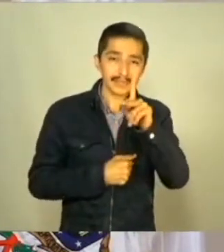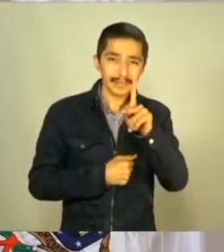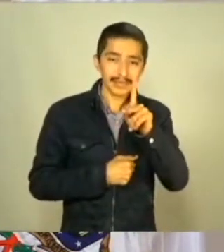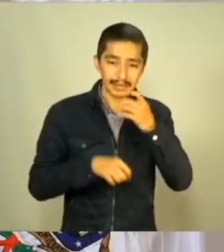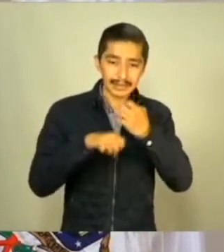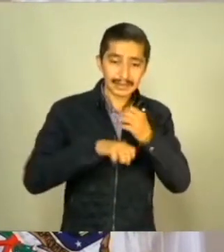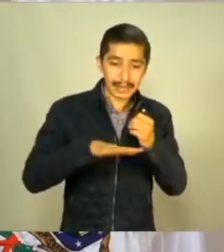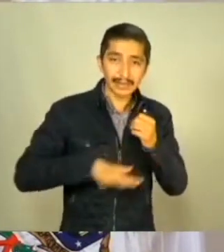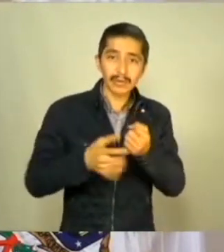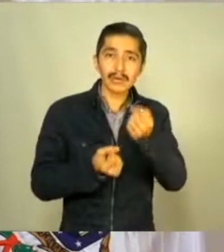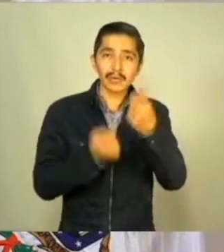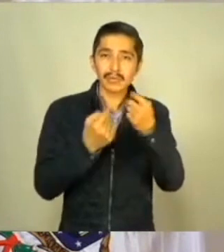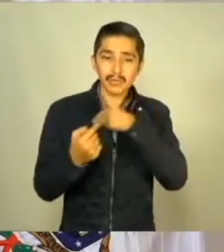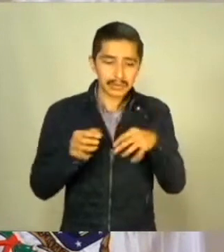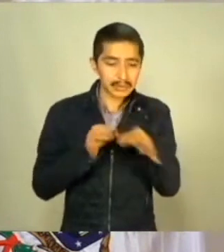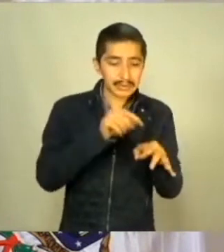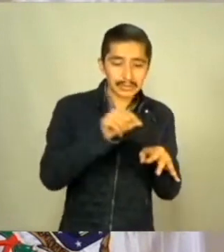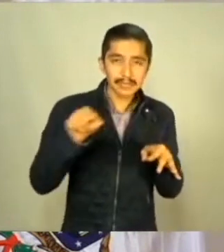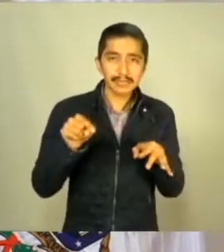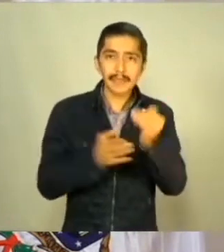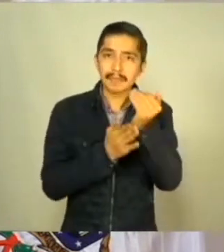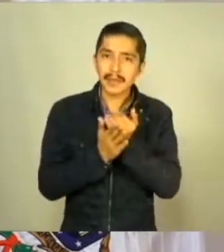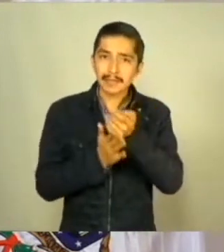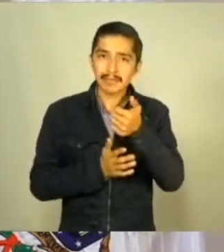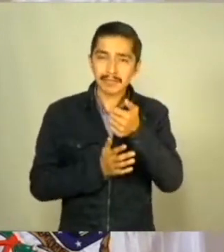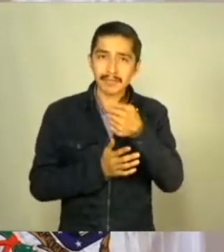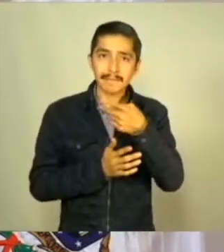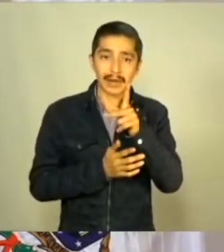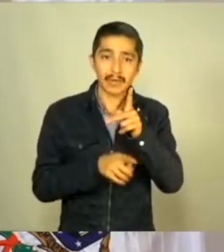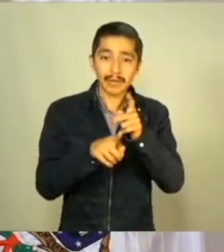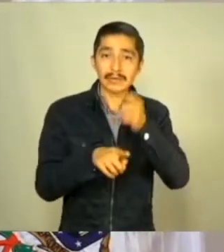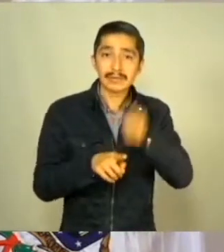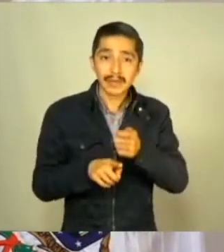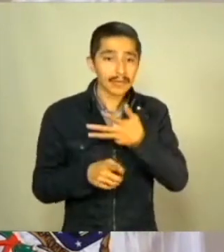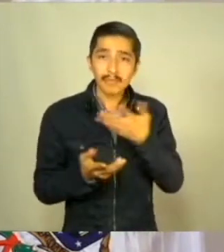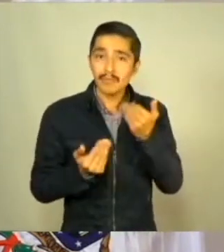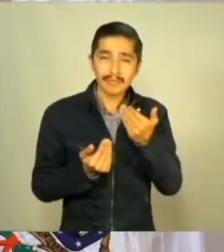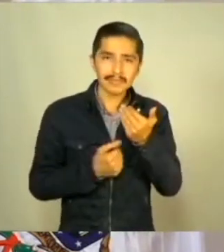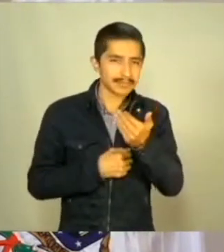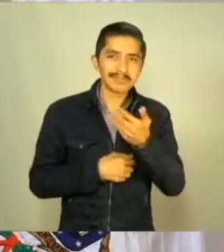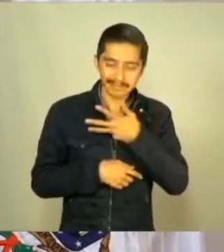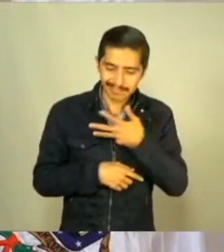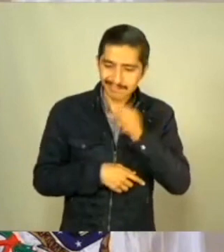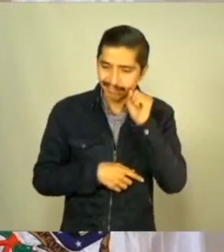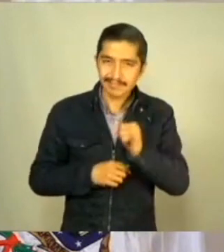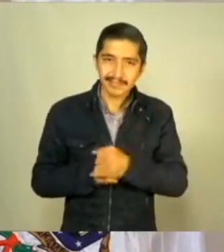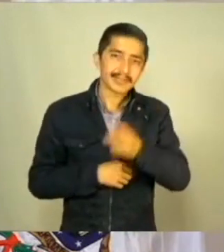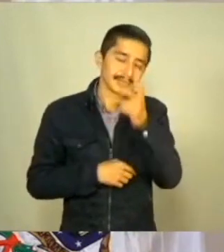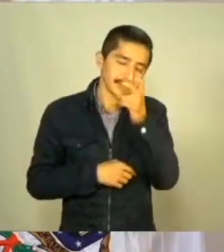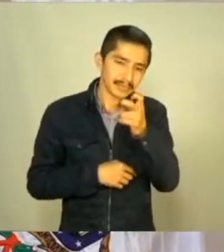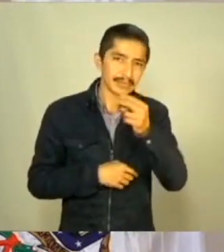es menor no significa que no haya queridas amigas amigos por eso tenemos que ser muy